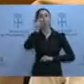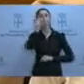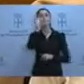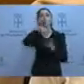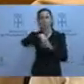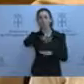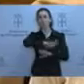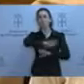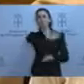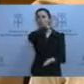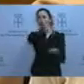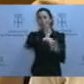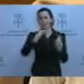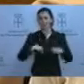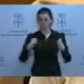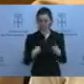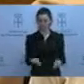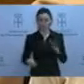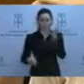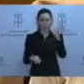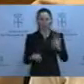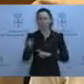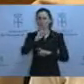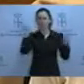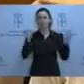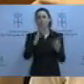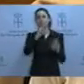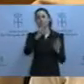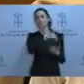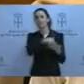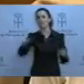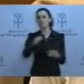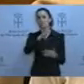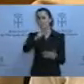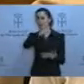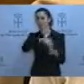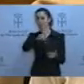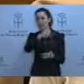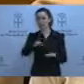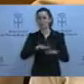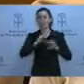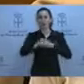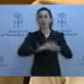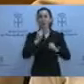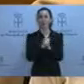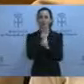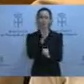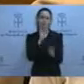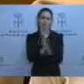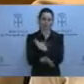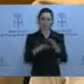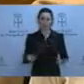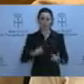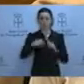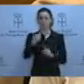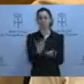consejería, destinaban, está en el documento fundacional, 7.400.000 euros, efectivamente, para el desarrollo de estas actividades. Luego esto se